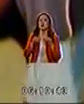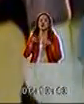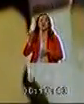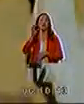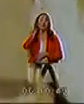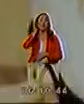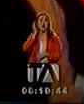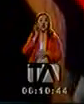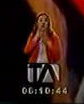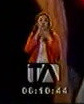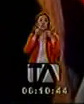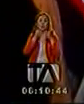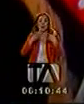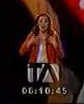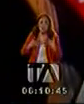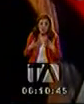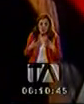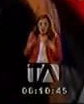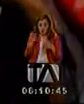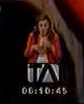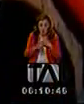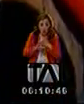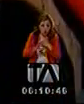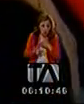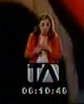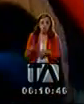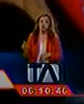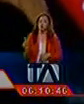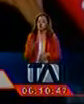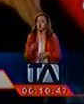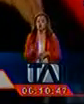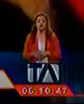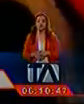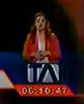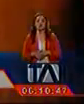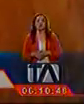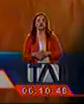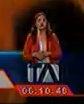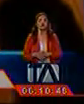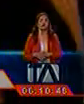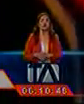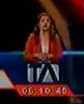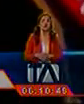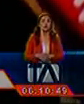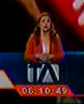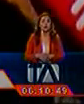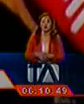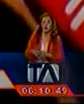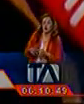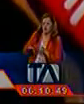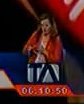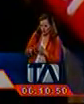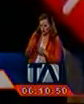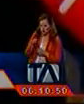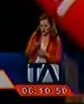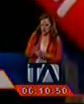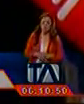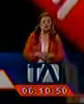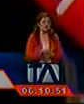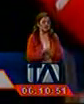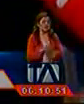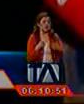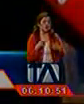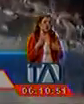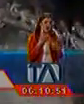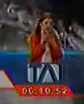sus hijos. Nosotros en el momento del susto malinterpretamos o algo. O sea, fue un robo. Sí, se puede decir que fue un robo,